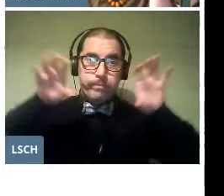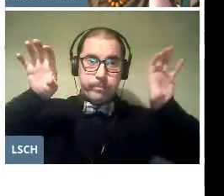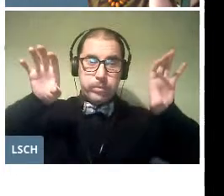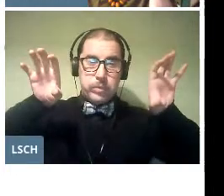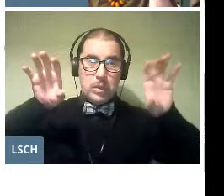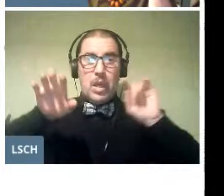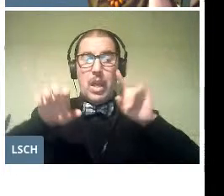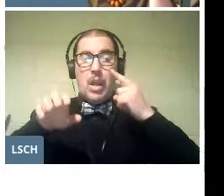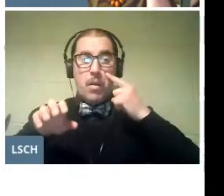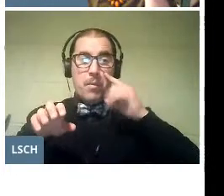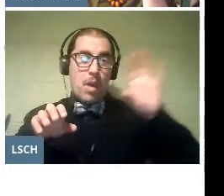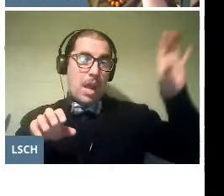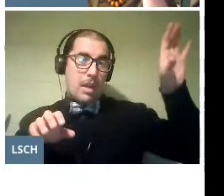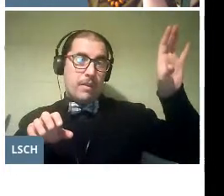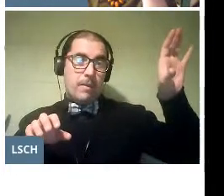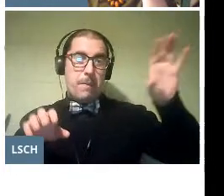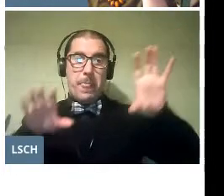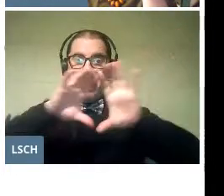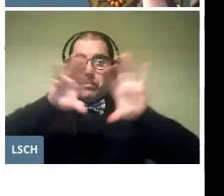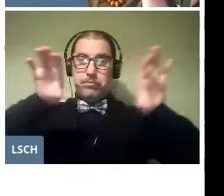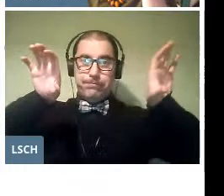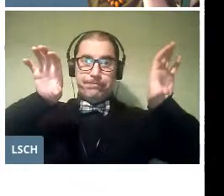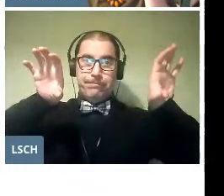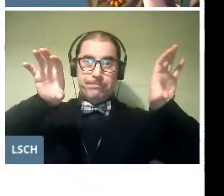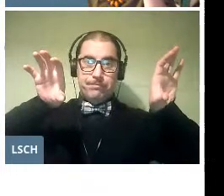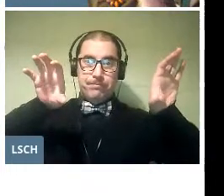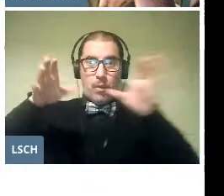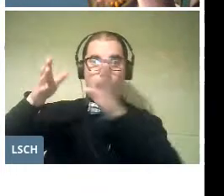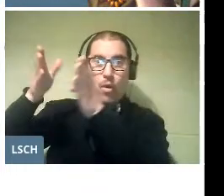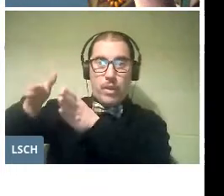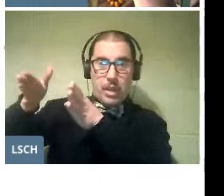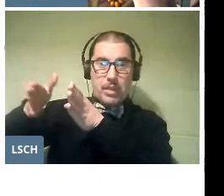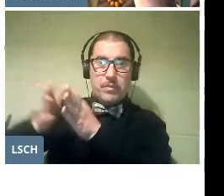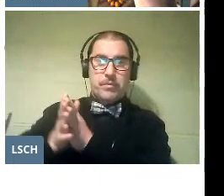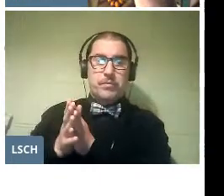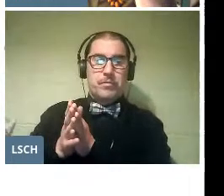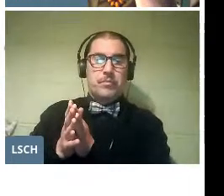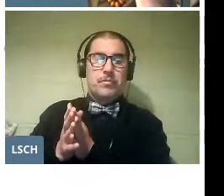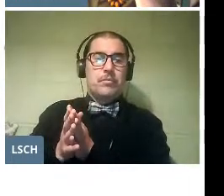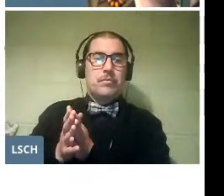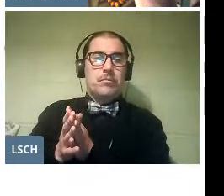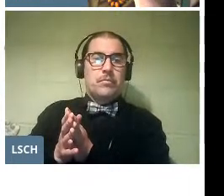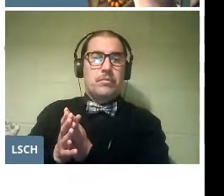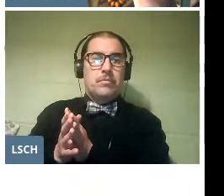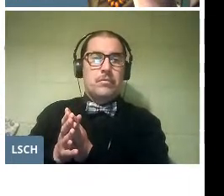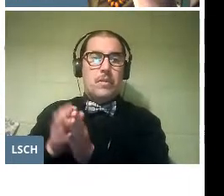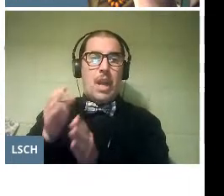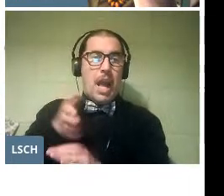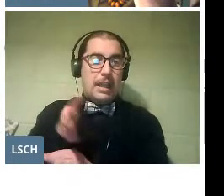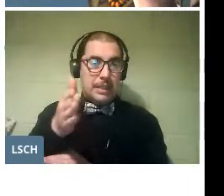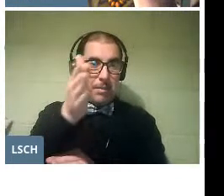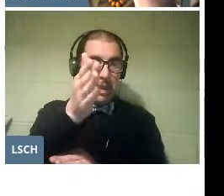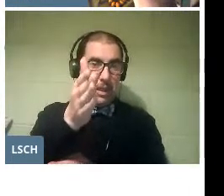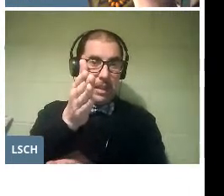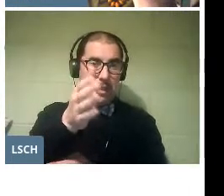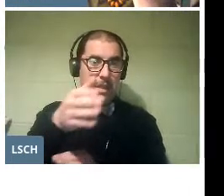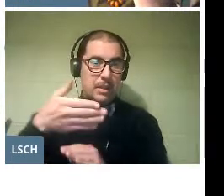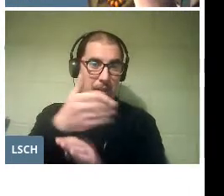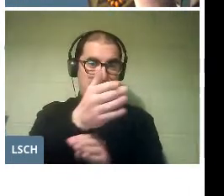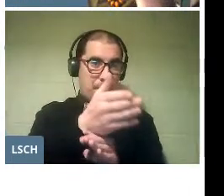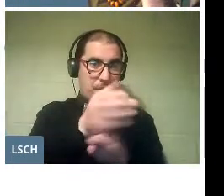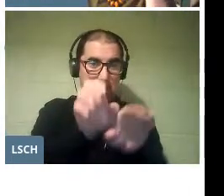izquierda arriba, y el de la derecha, ambos de la derecha son serpientes, una serpiente